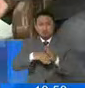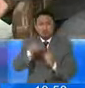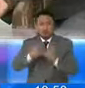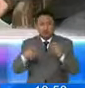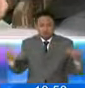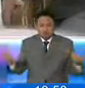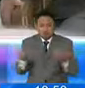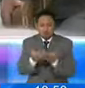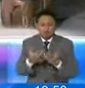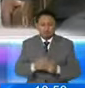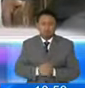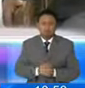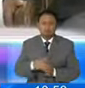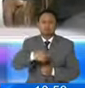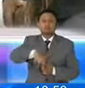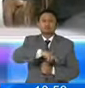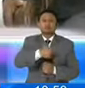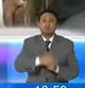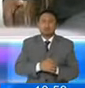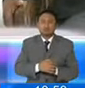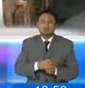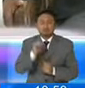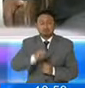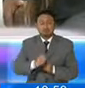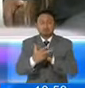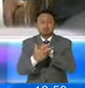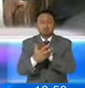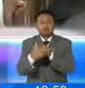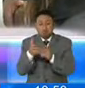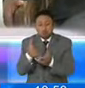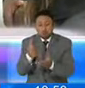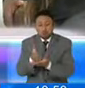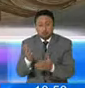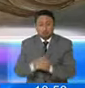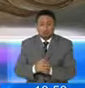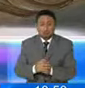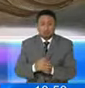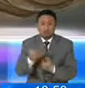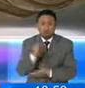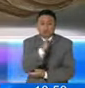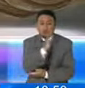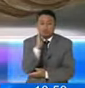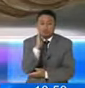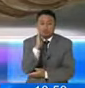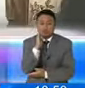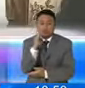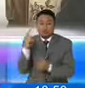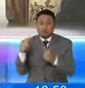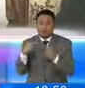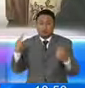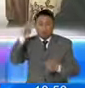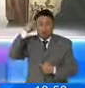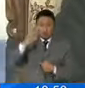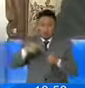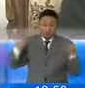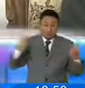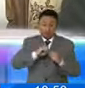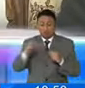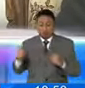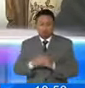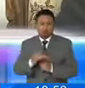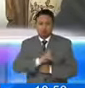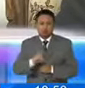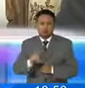fuerzas. Aseguran que son una tercera vía, ni incondicionales con el régimen, ni opositores extremos. El Ecuador no es